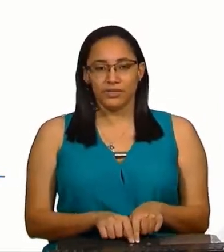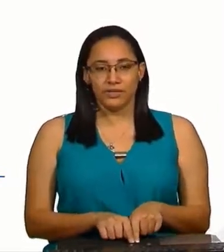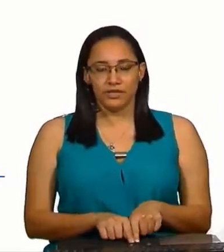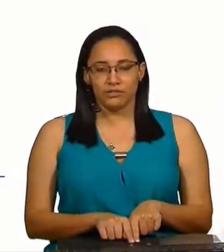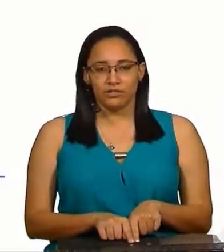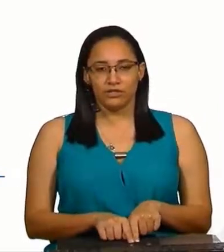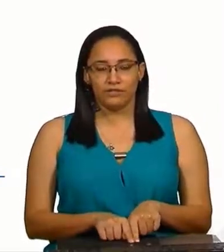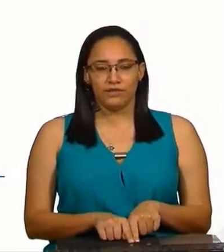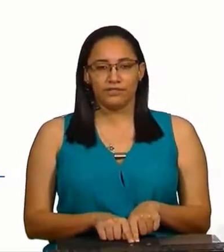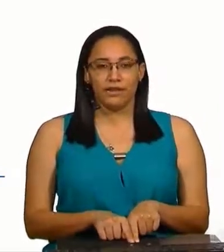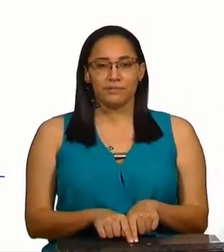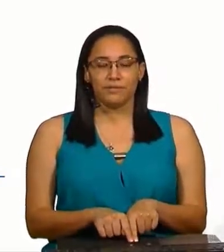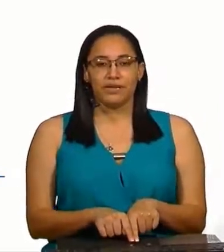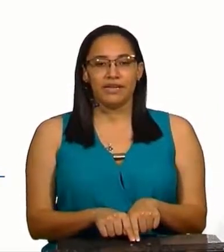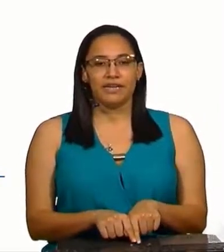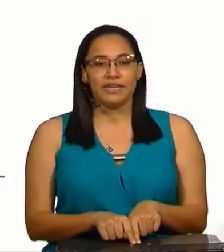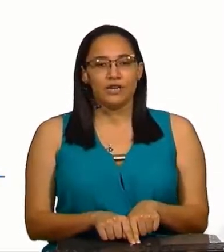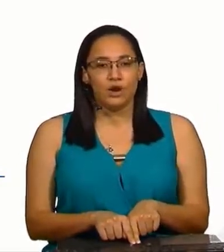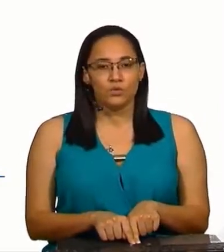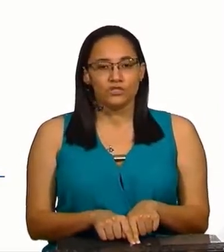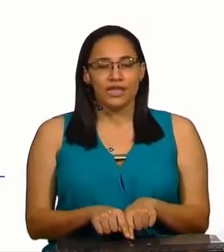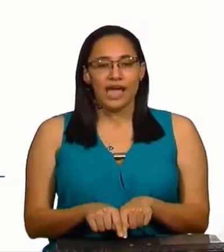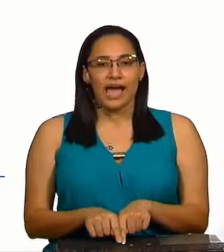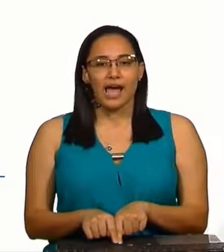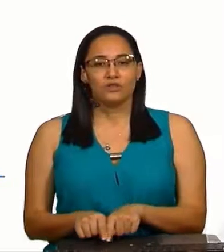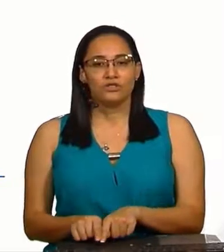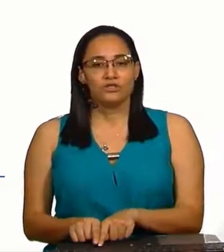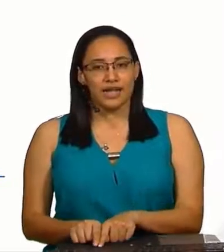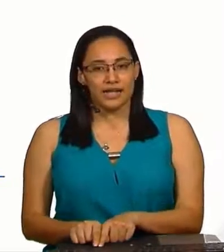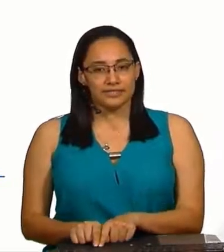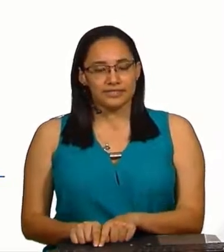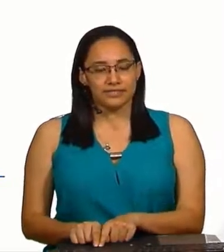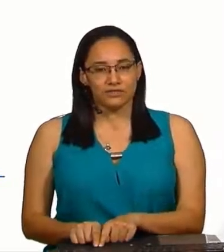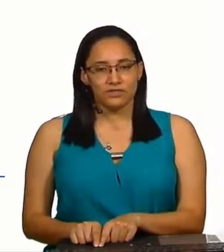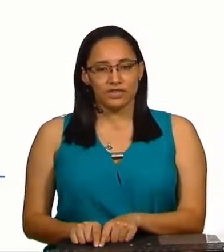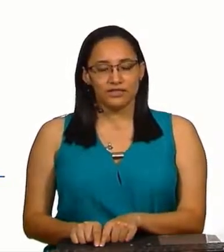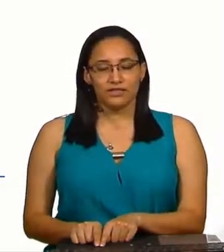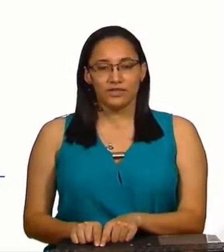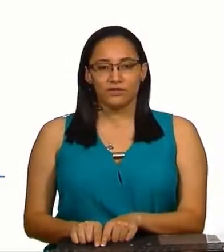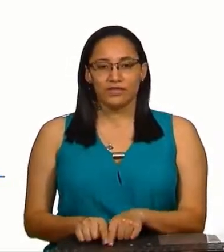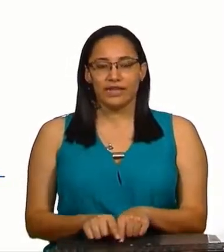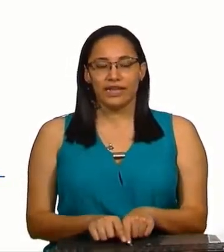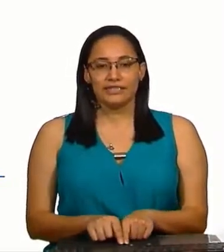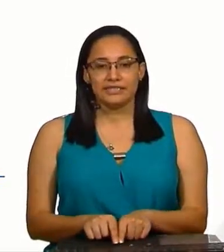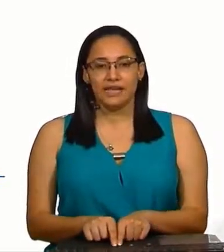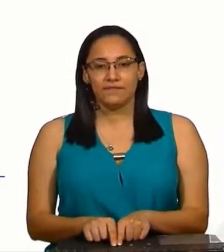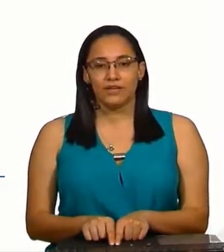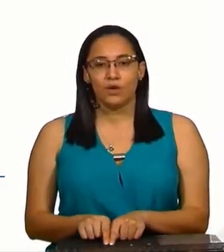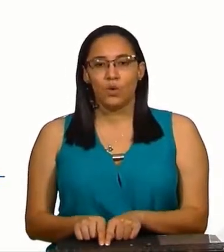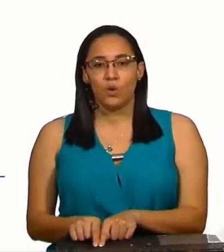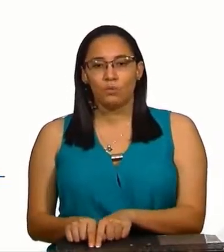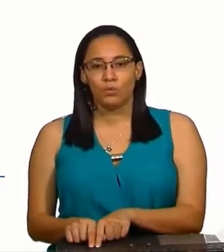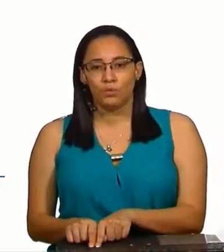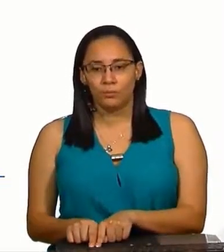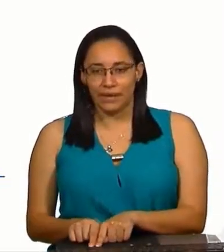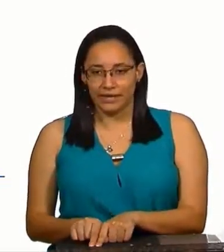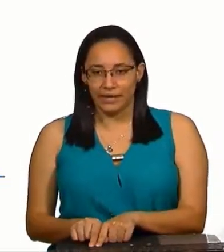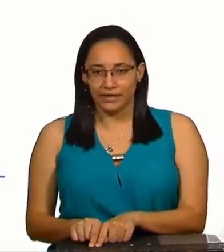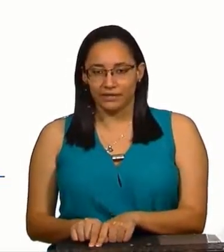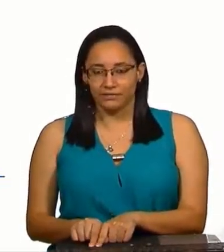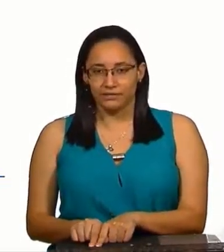Si ustedes ven, tenemos dos diferentes. En la primera, he knows how to dance. Nos está dando a entender, él sabe